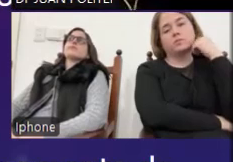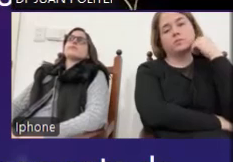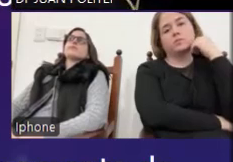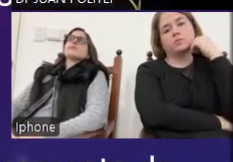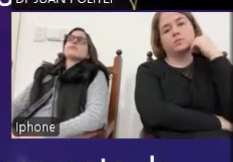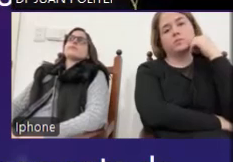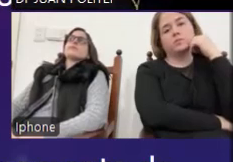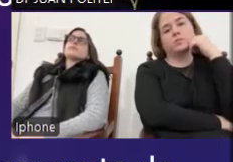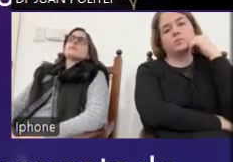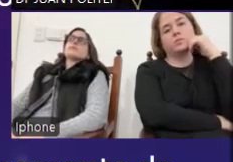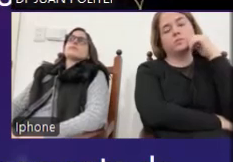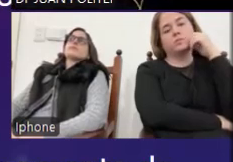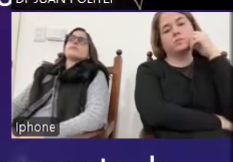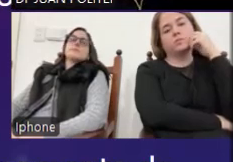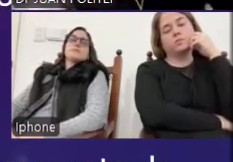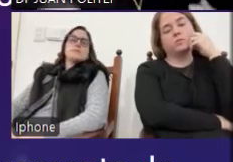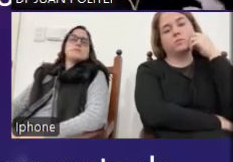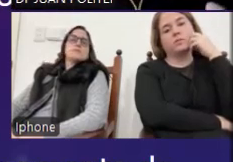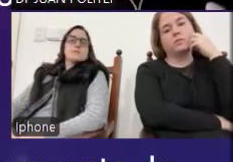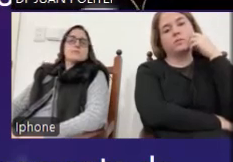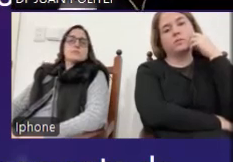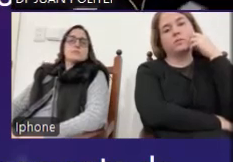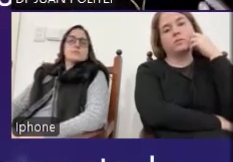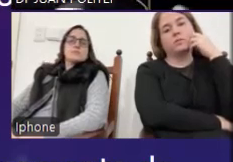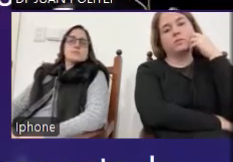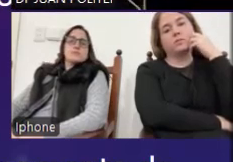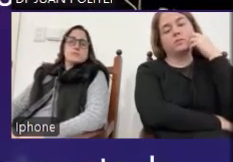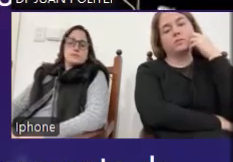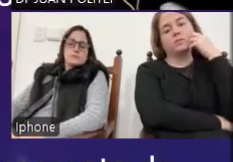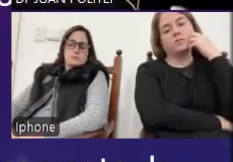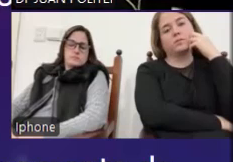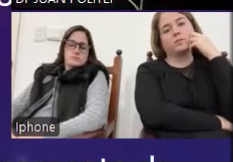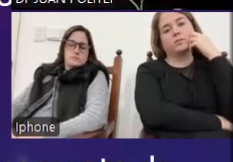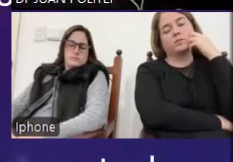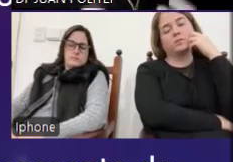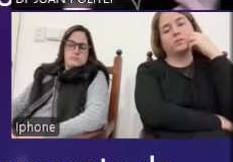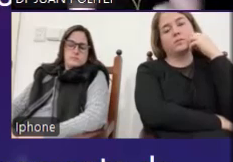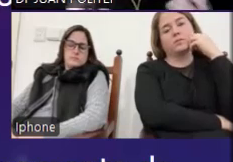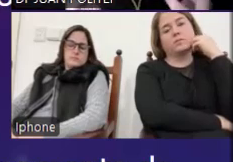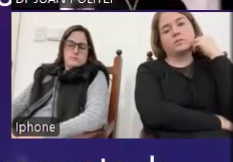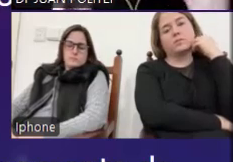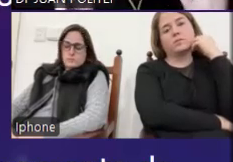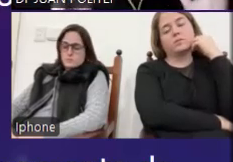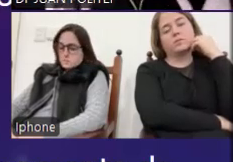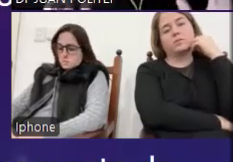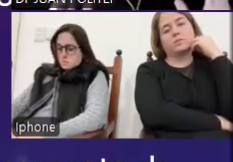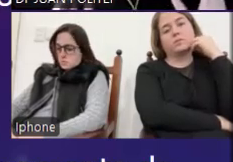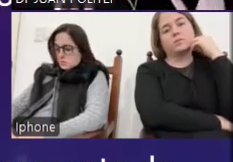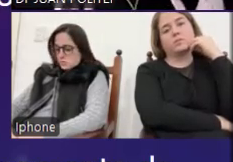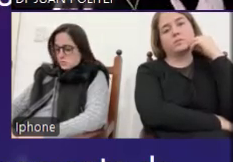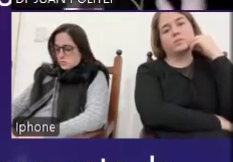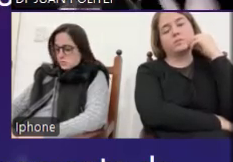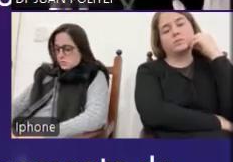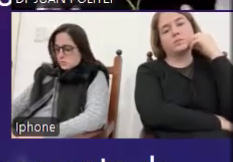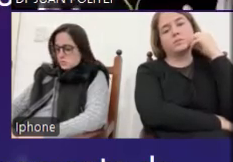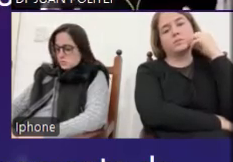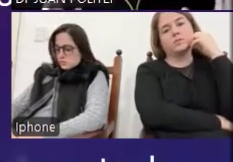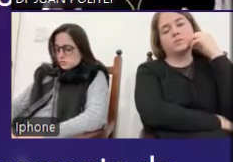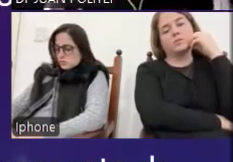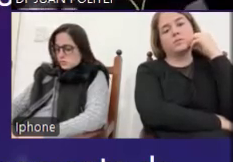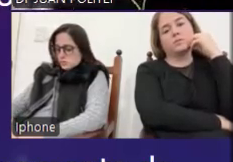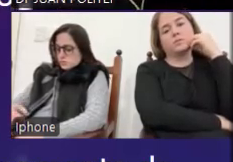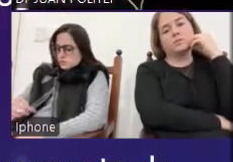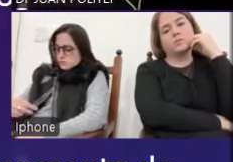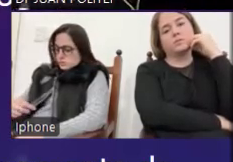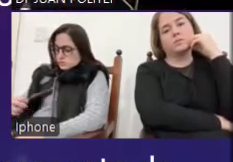puedo hacer venir en micro, tiene que venir en avión. Entonces, eso estamos viendo si lo podemos lograr o no, si tenemos la plata para traerlos. Eso todavía no lo